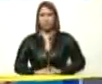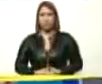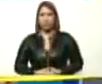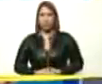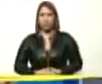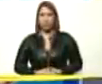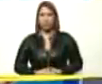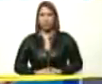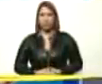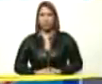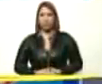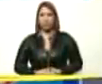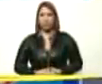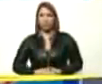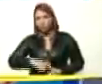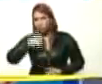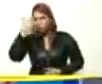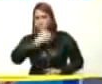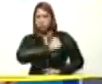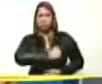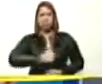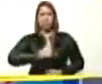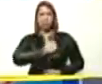muy vergonzante,